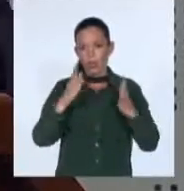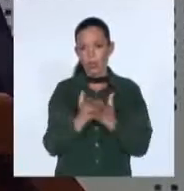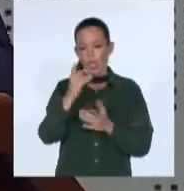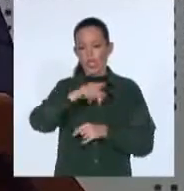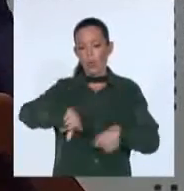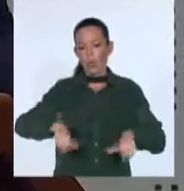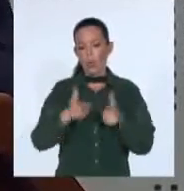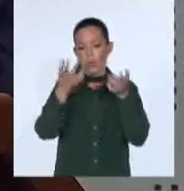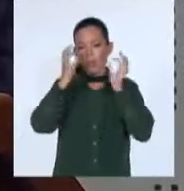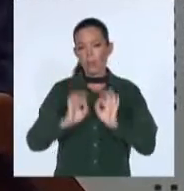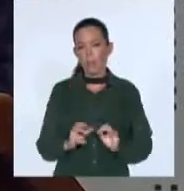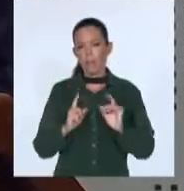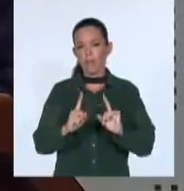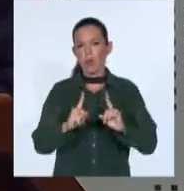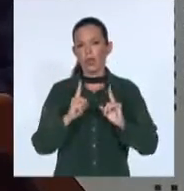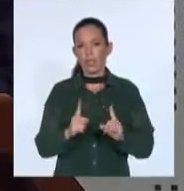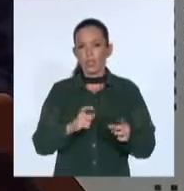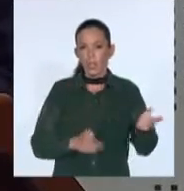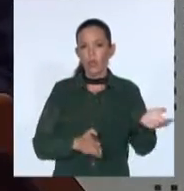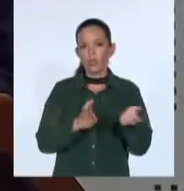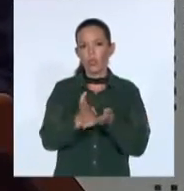llevaron a este estado de crisis,